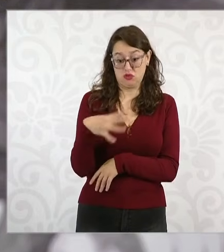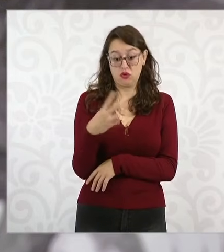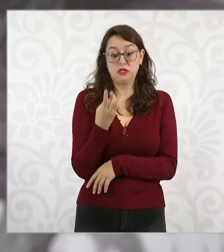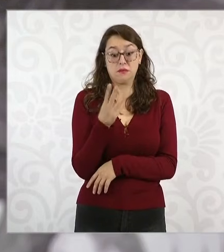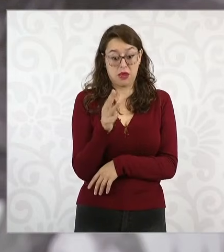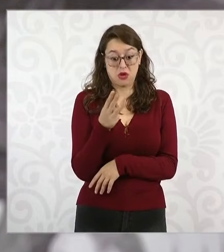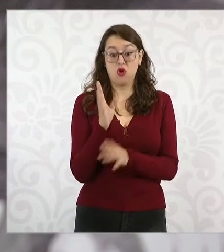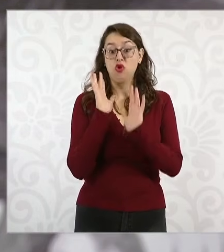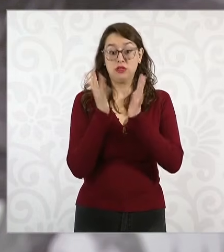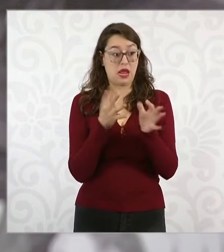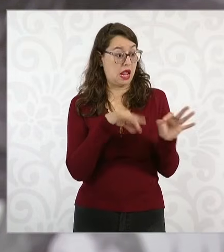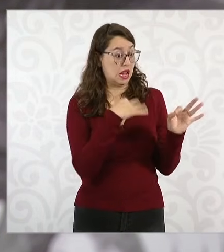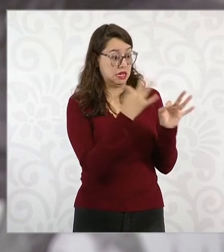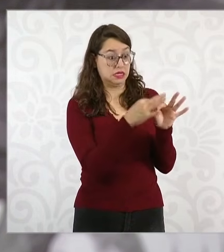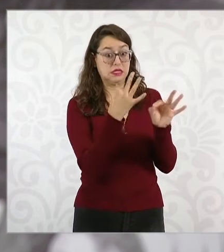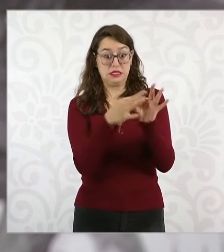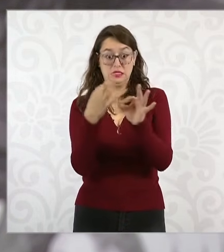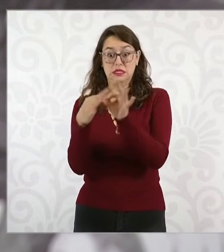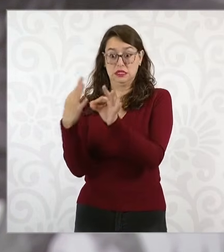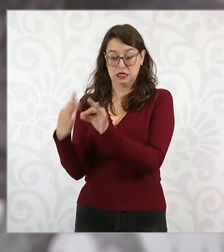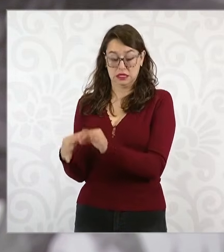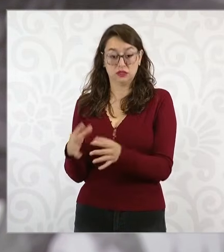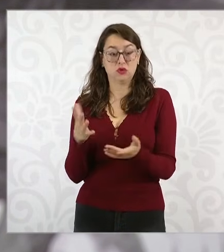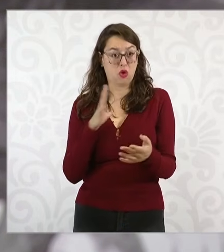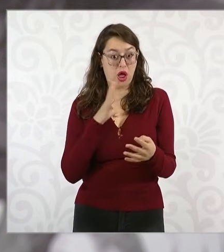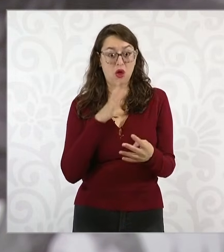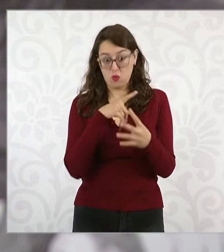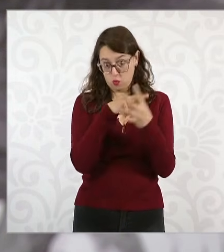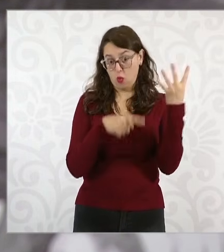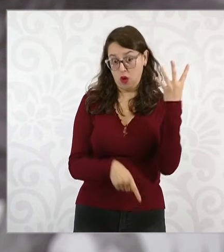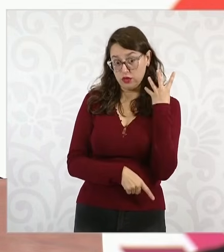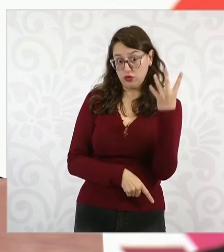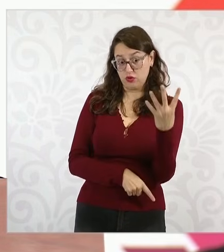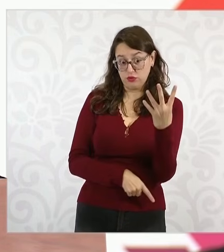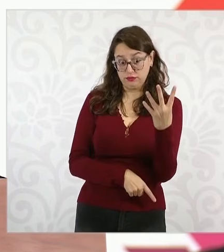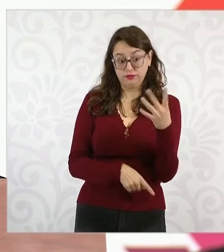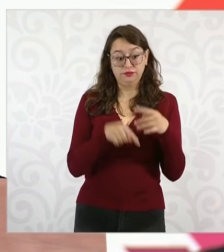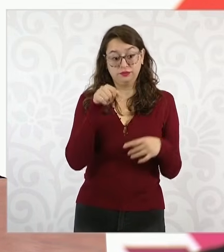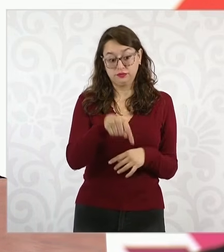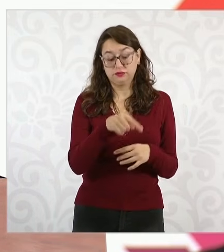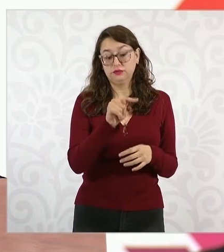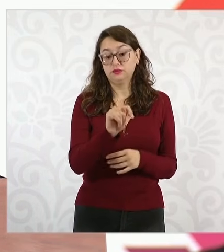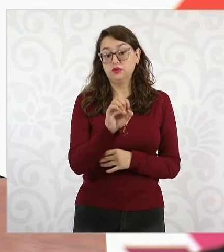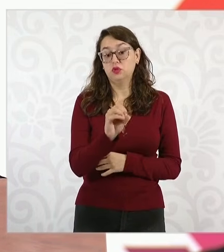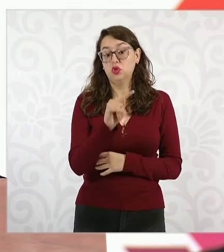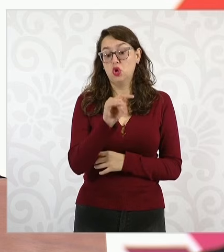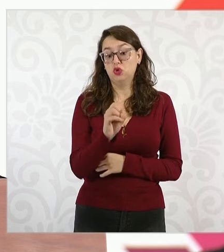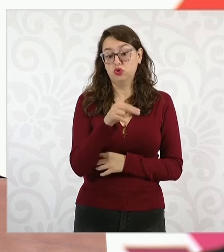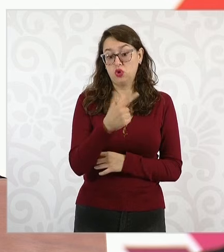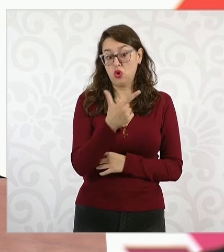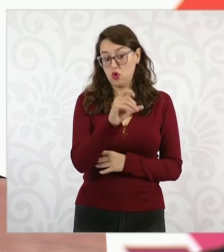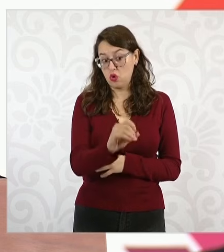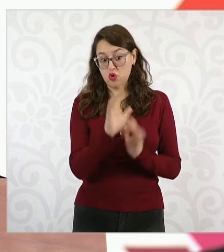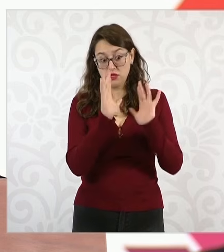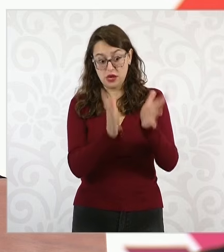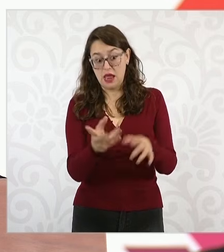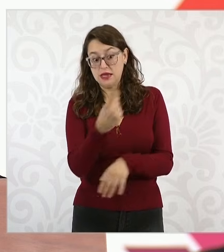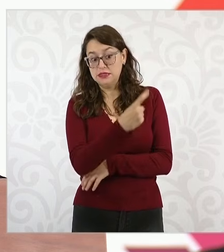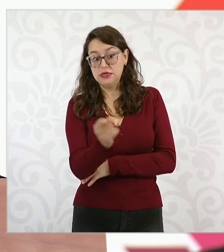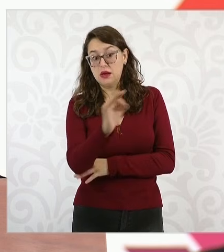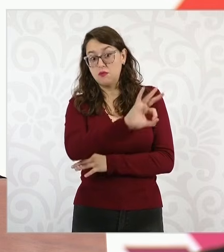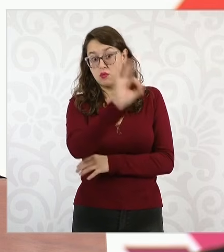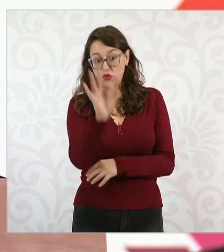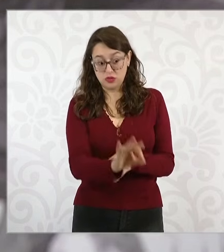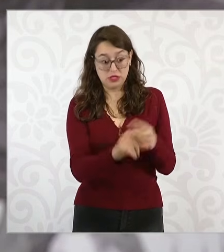Al final del video veíamos, por ejemplo, el colector de Otongo, que ya se encuentra completamente en operación,